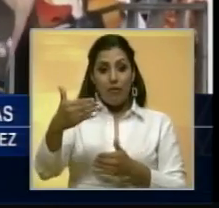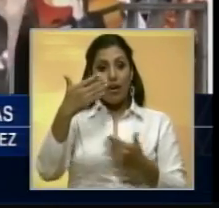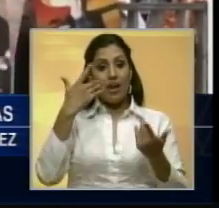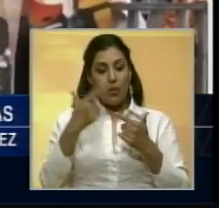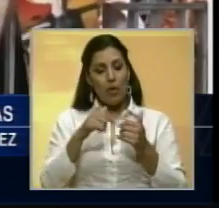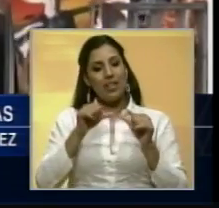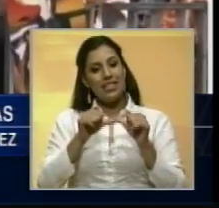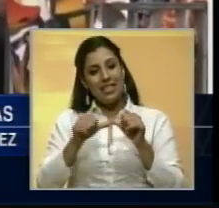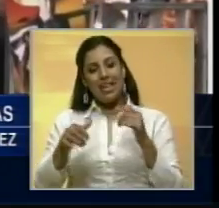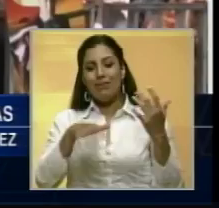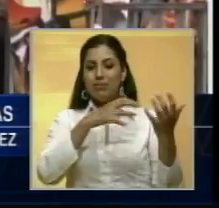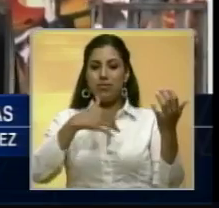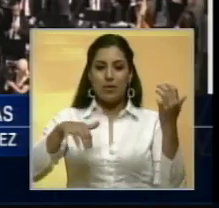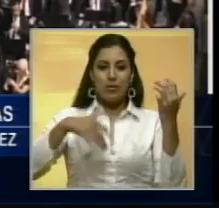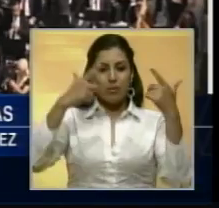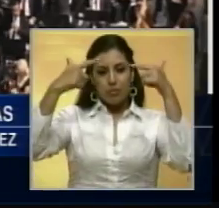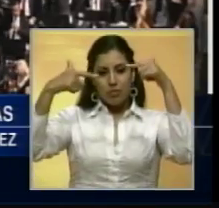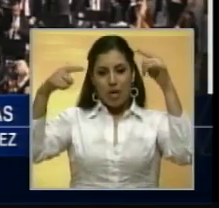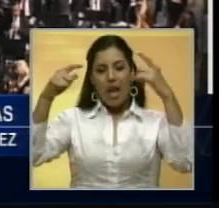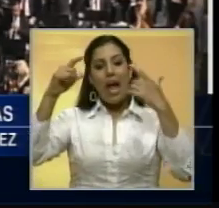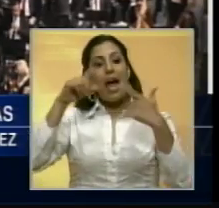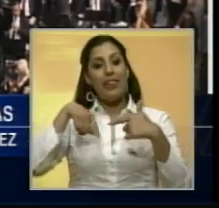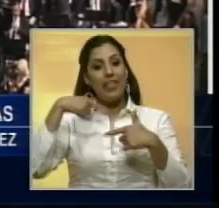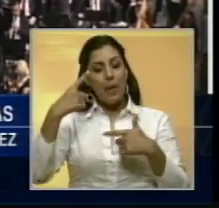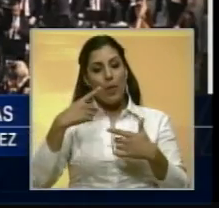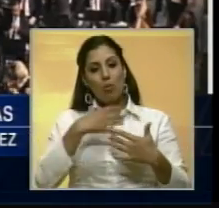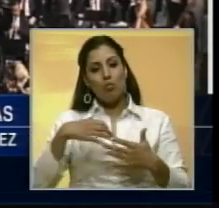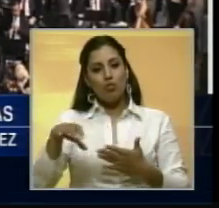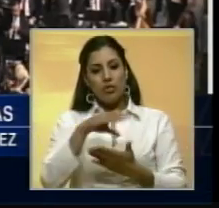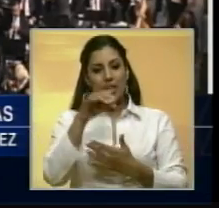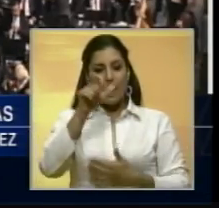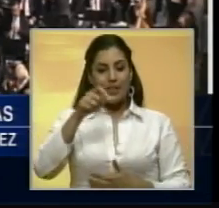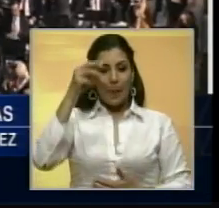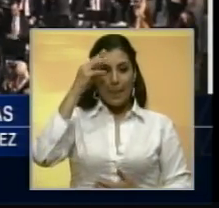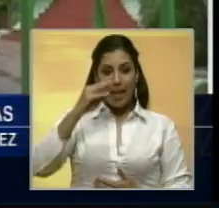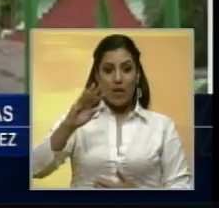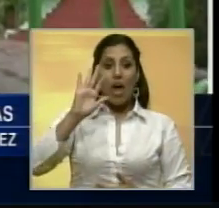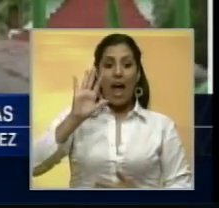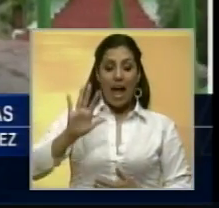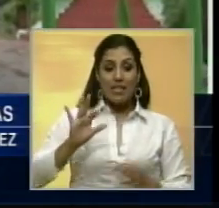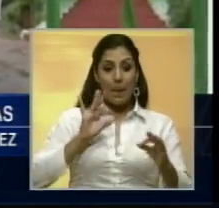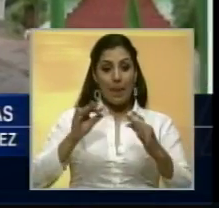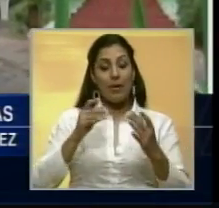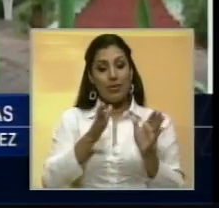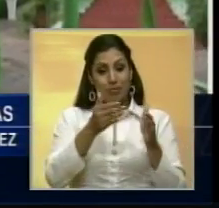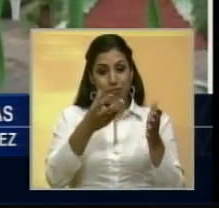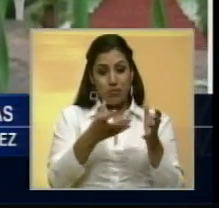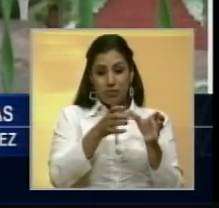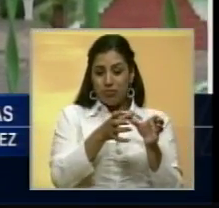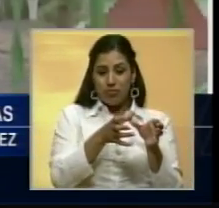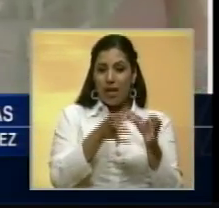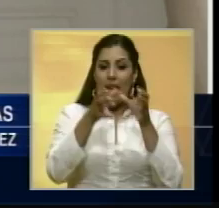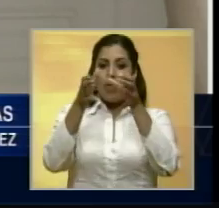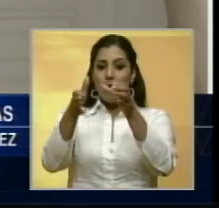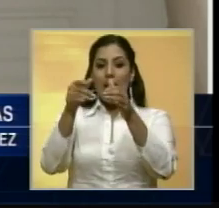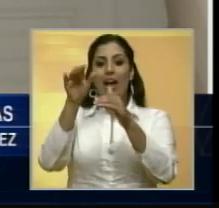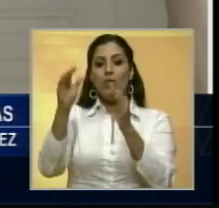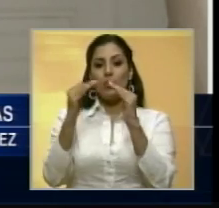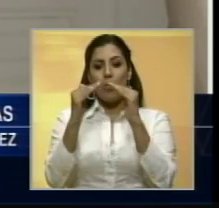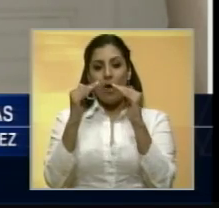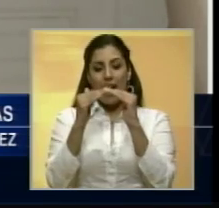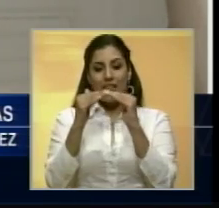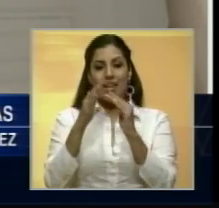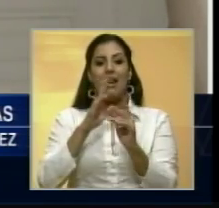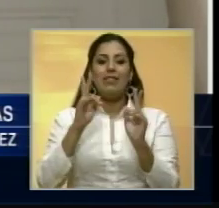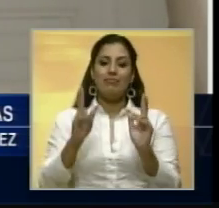celebración continuó con las porras, cantos populares y músicos mexicanos. Tal como estaba previsto, las cenizas de Alberto Aguilera ya están en Ciudad de Juárez